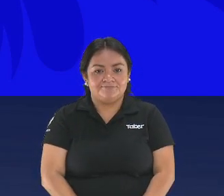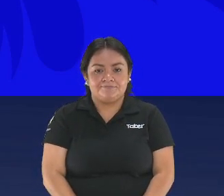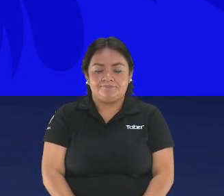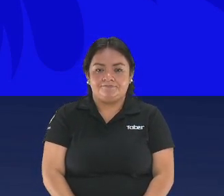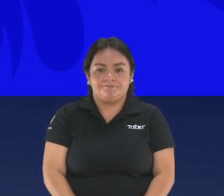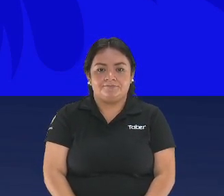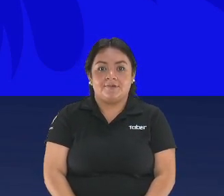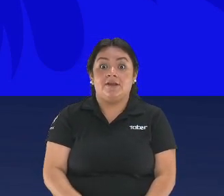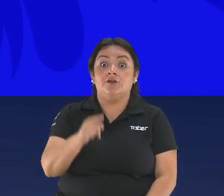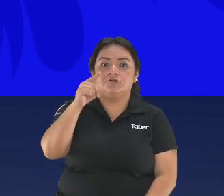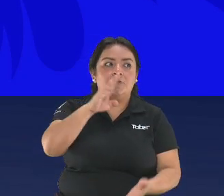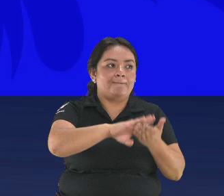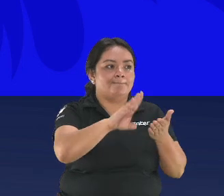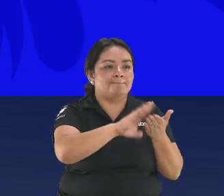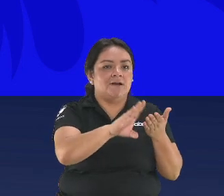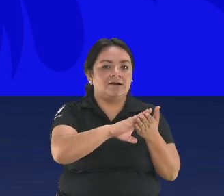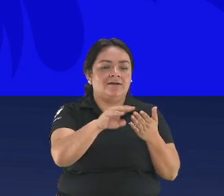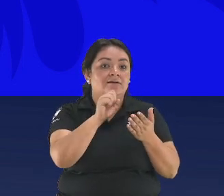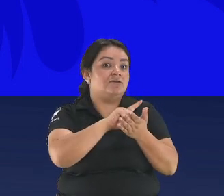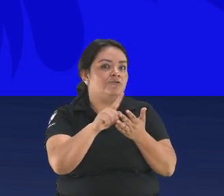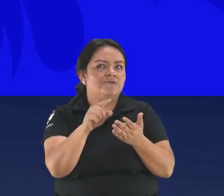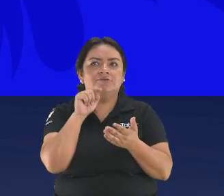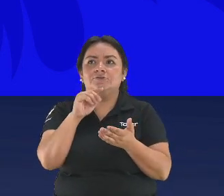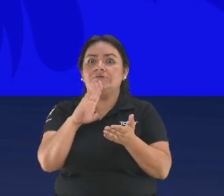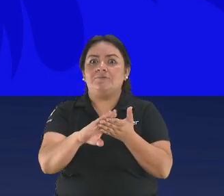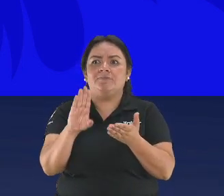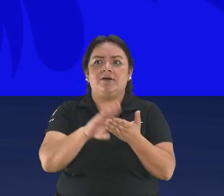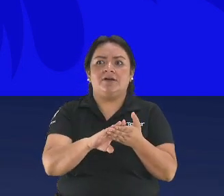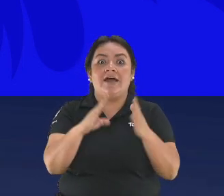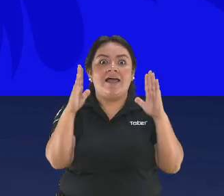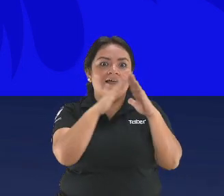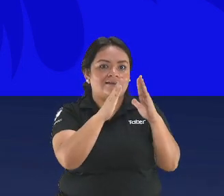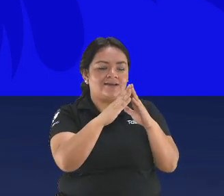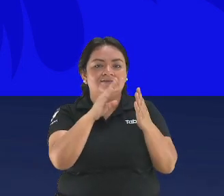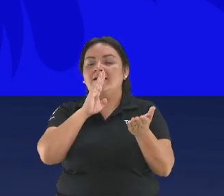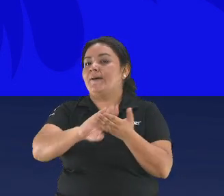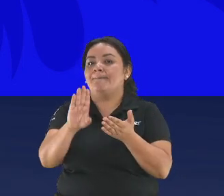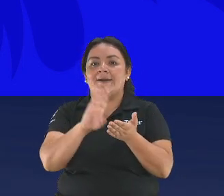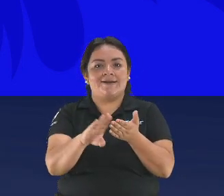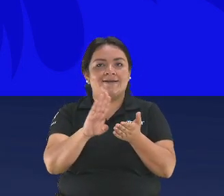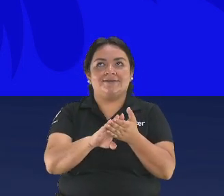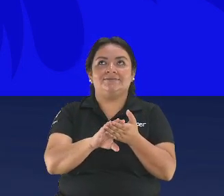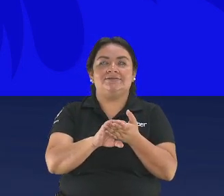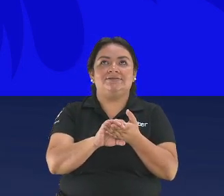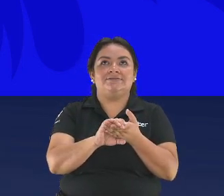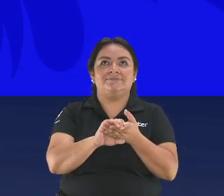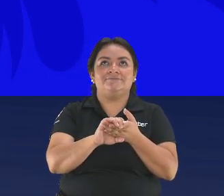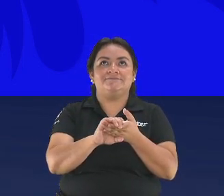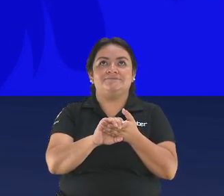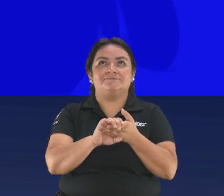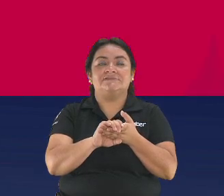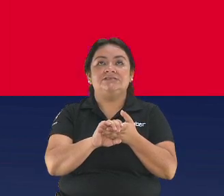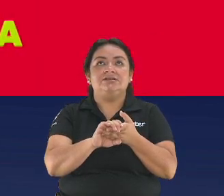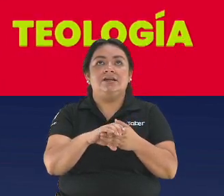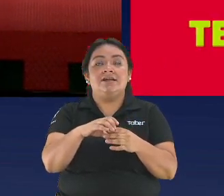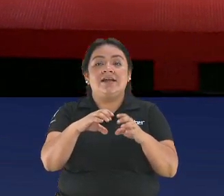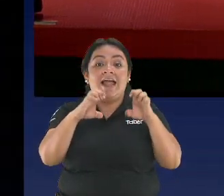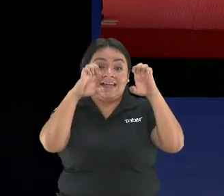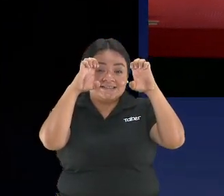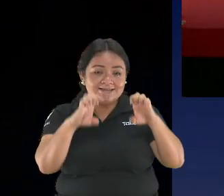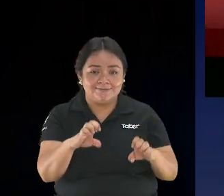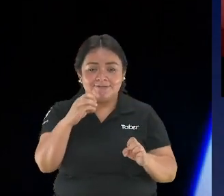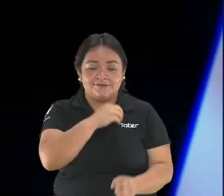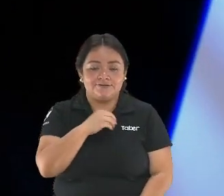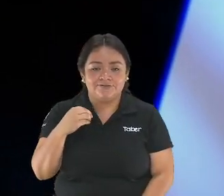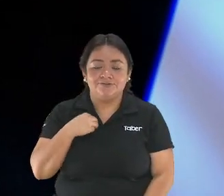cuando tenés que pagar las colegiaturas cuando tenés que pagar un mantenimiento cuando tienes que pagar una respuesta de exámenes cuando tenés que hacer